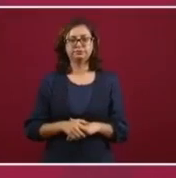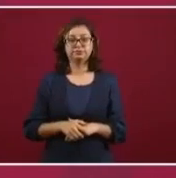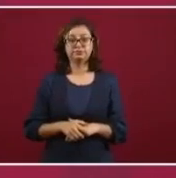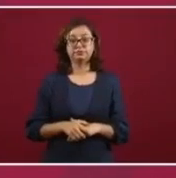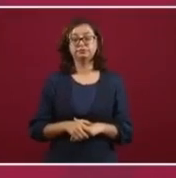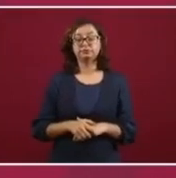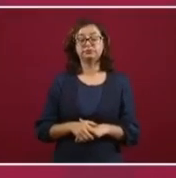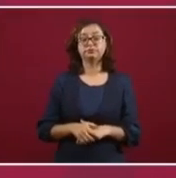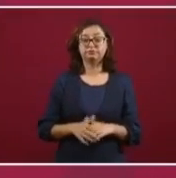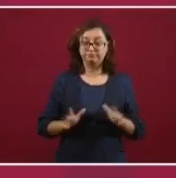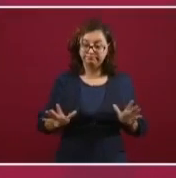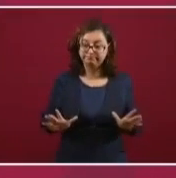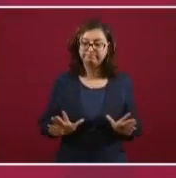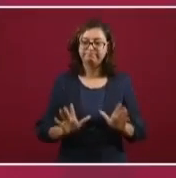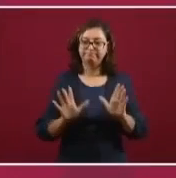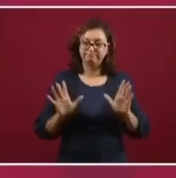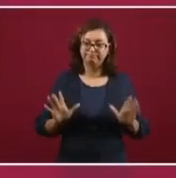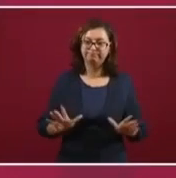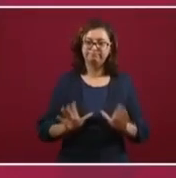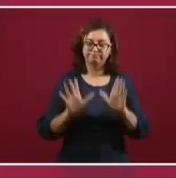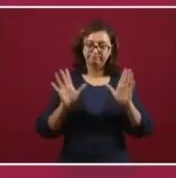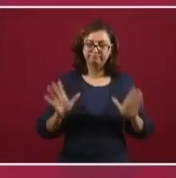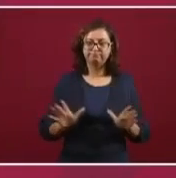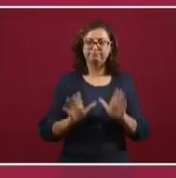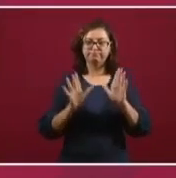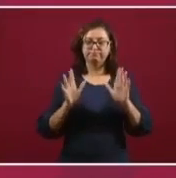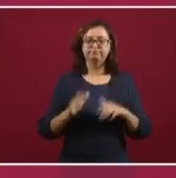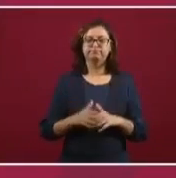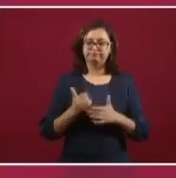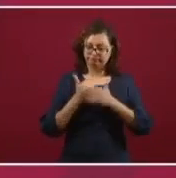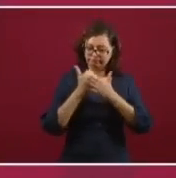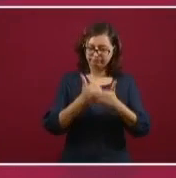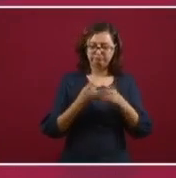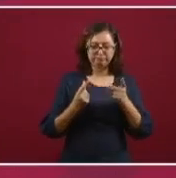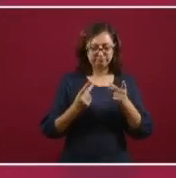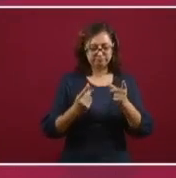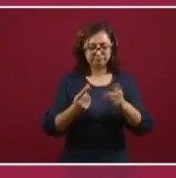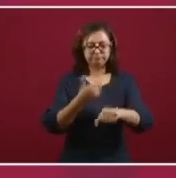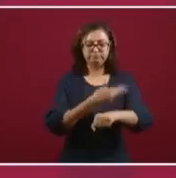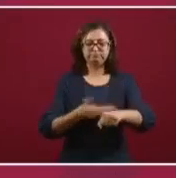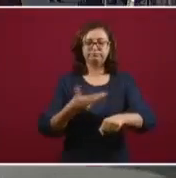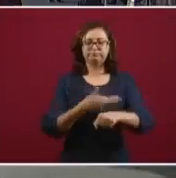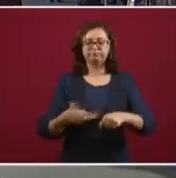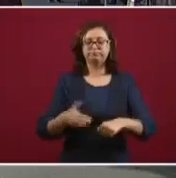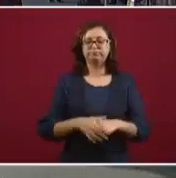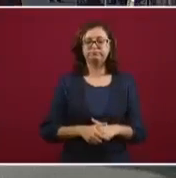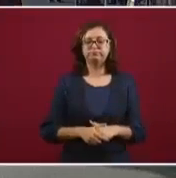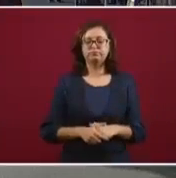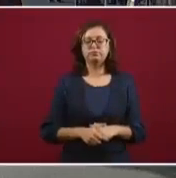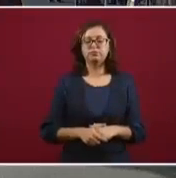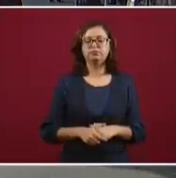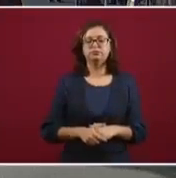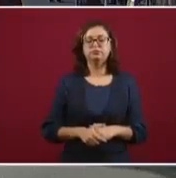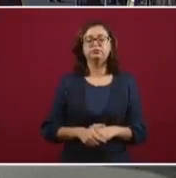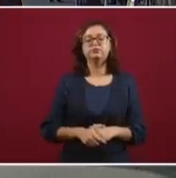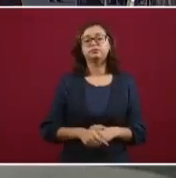que empujen al elefante. Presidente, como dato, este predio que usted autorizó